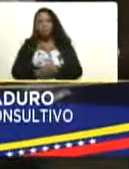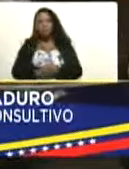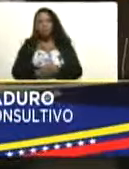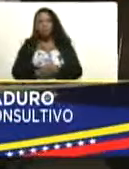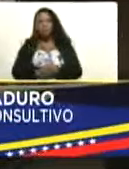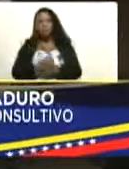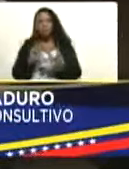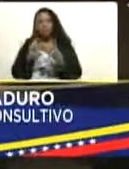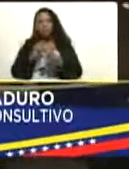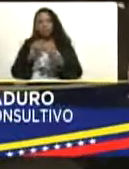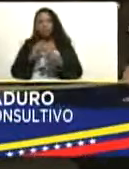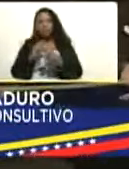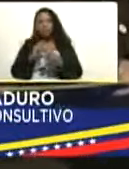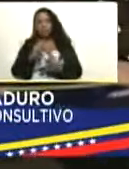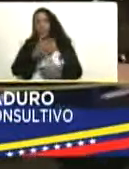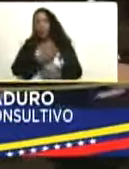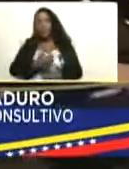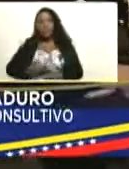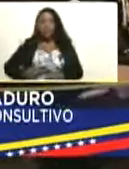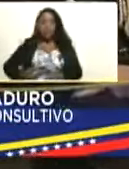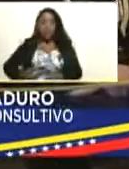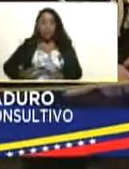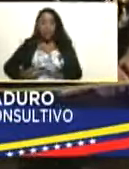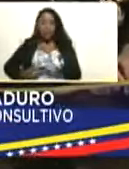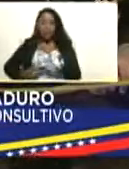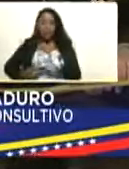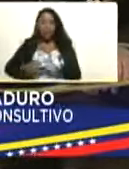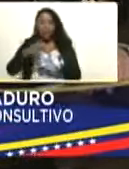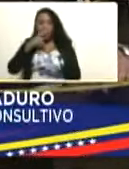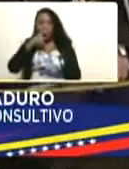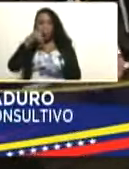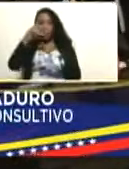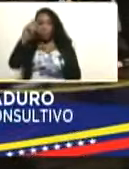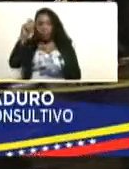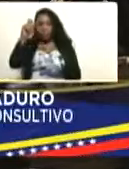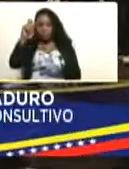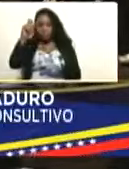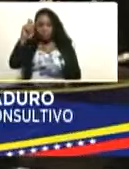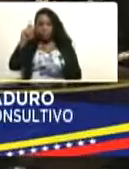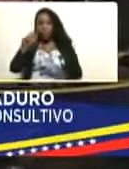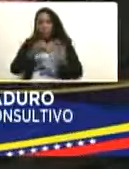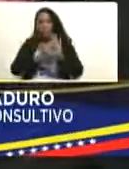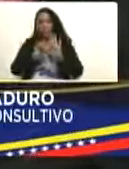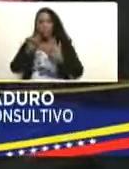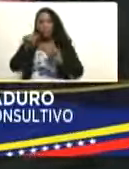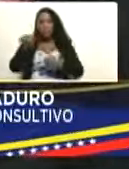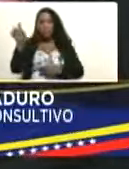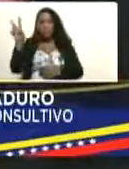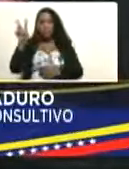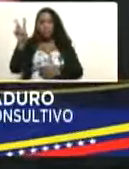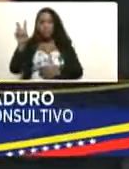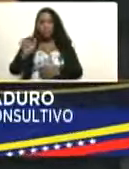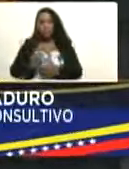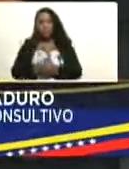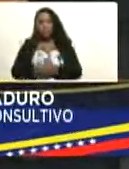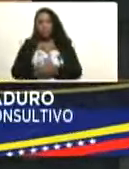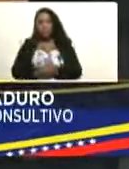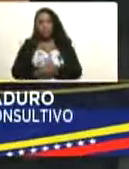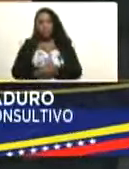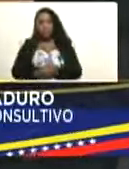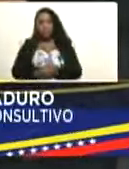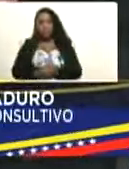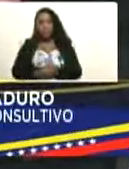Palabras del ciudadano Nicolás Maduro Moros, presidente constitucional de la República Bolivariana